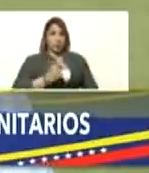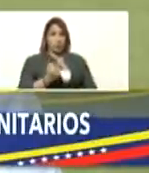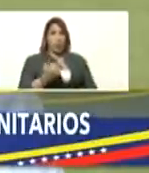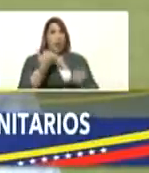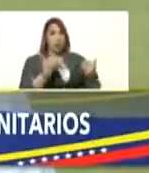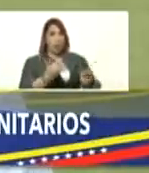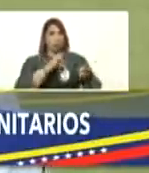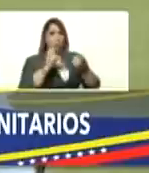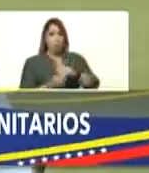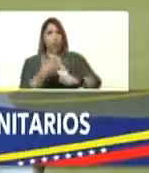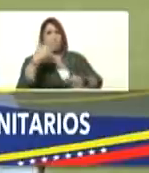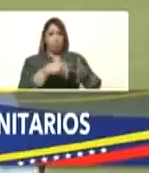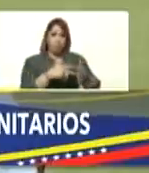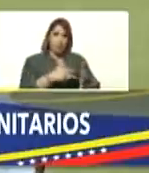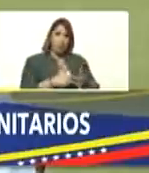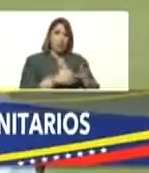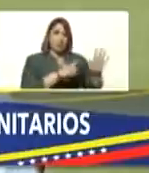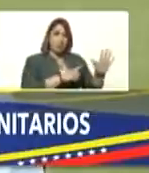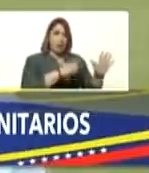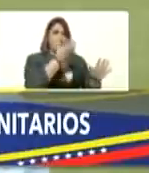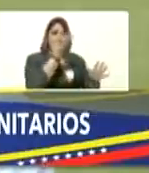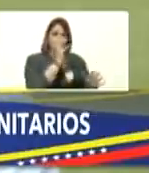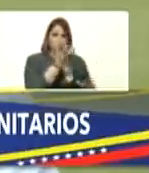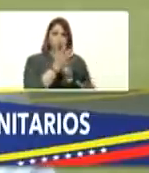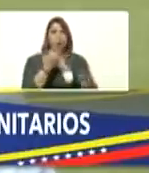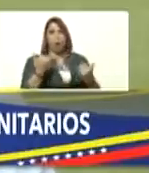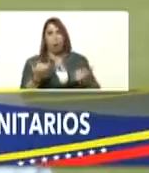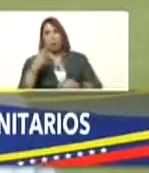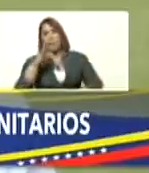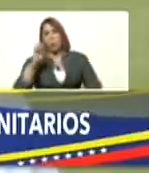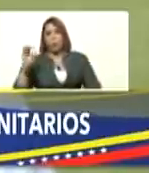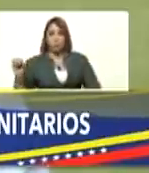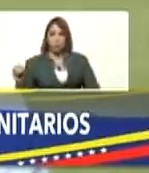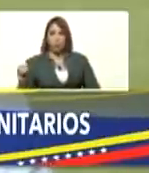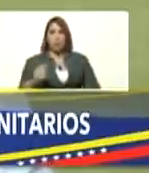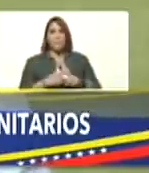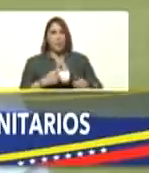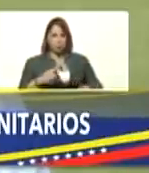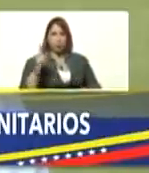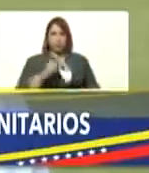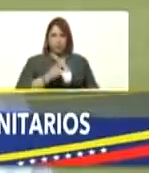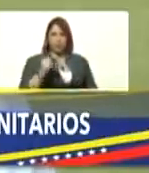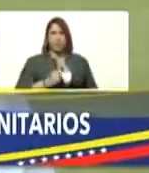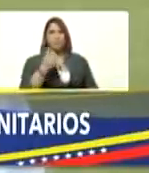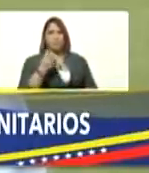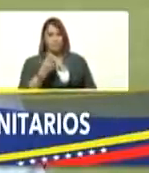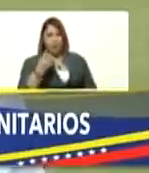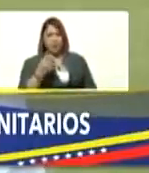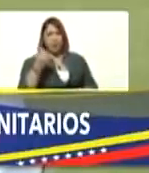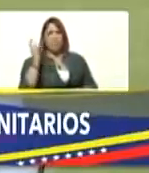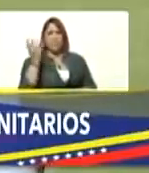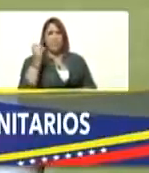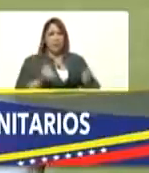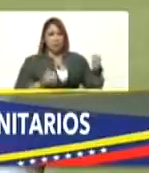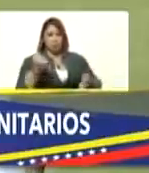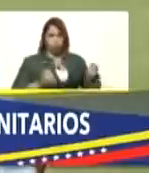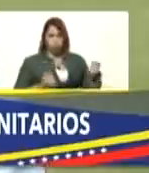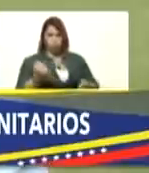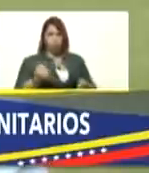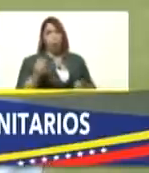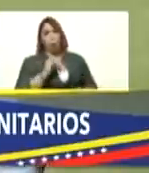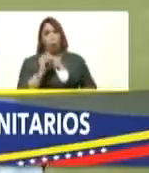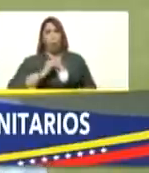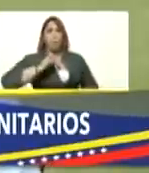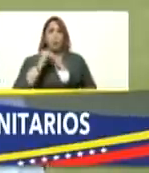3.000. Teníamos 6 patrullas, ahora tenemos 400. Claro que hace falta el policía, claro que hace falta la patrulla, pero si al policía lo deja solo,